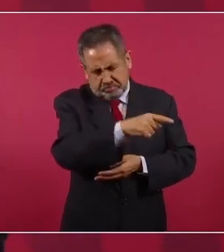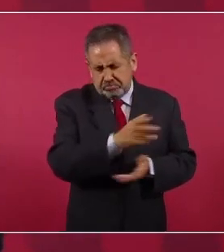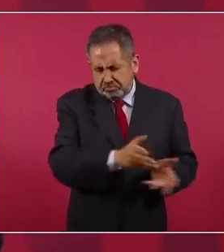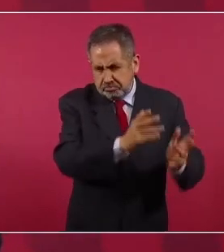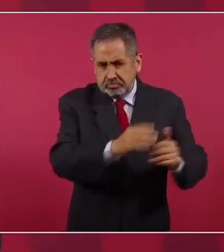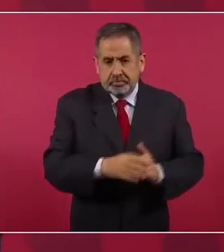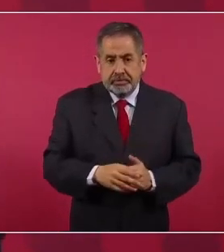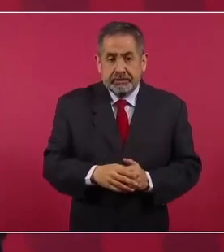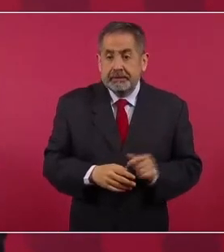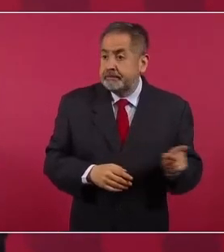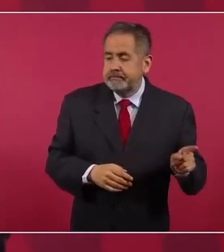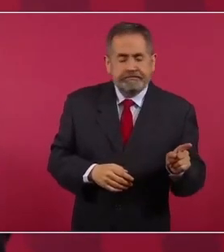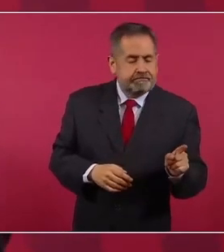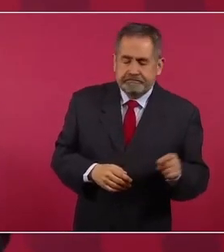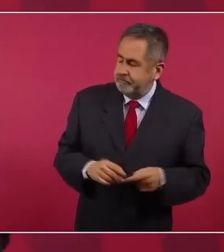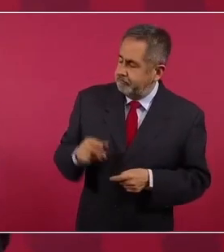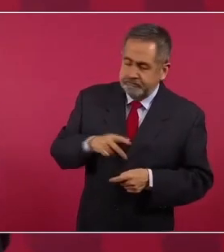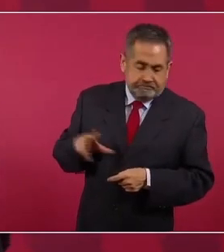Y la respuesta fue, no,